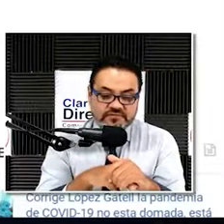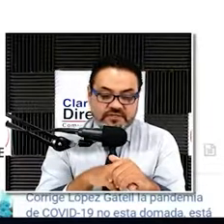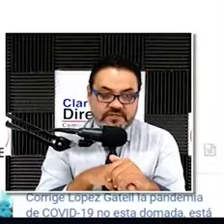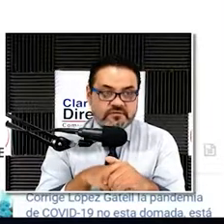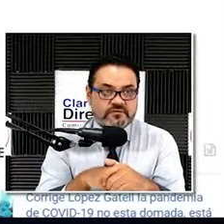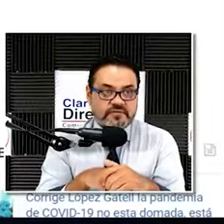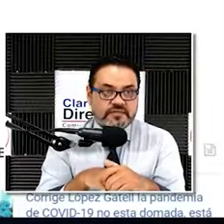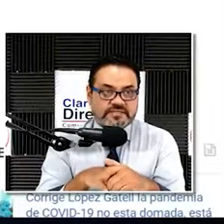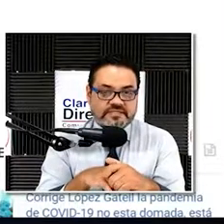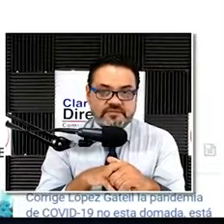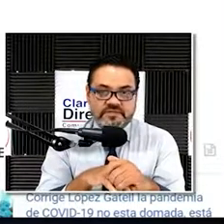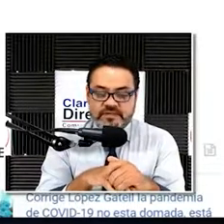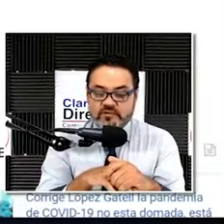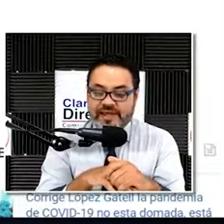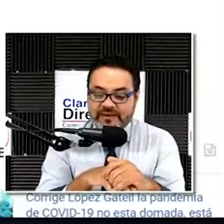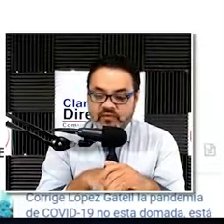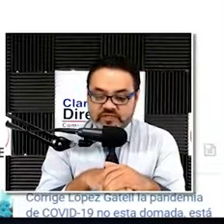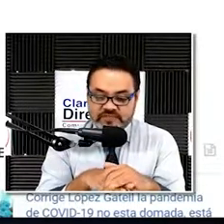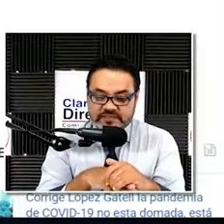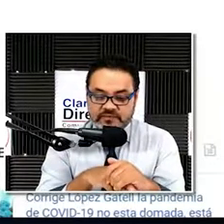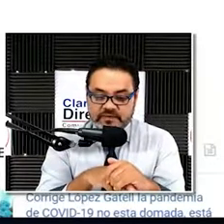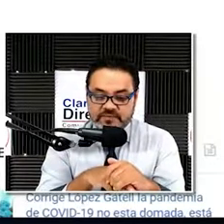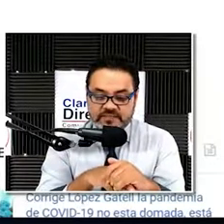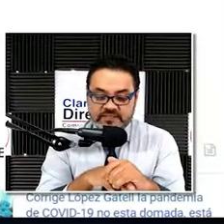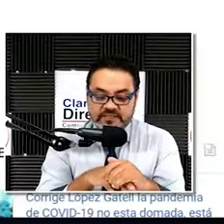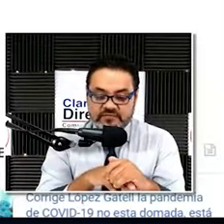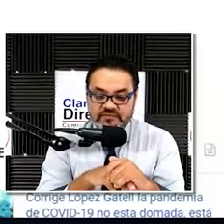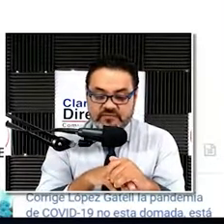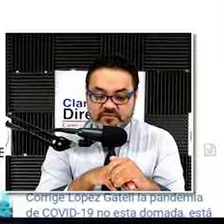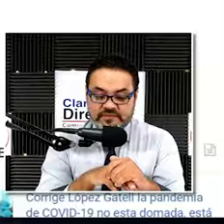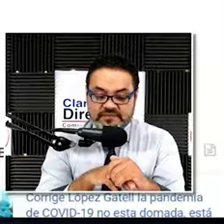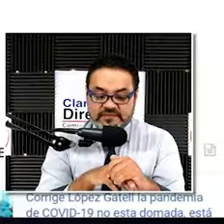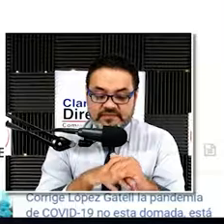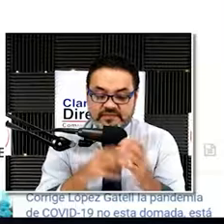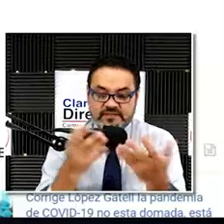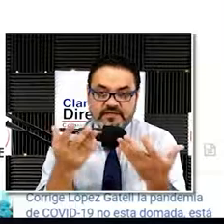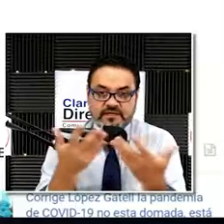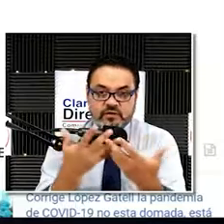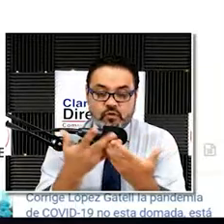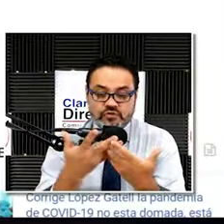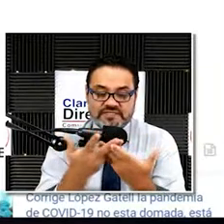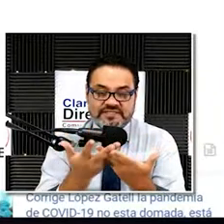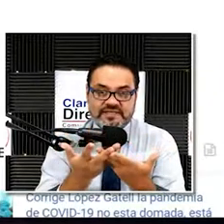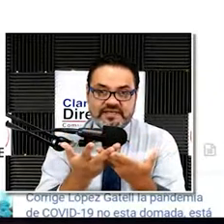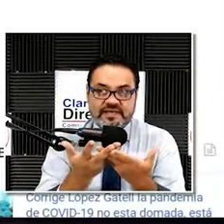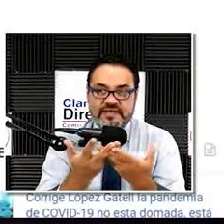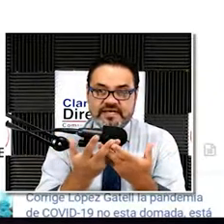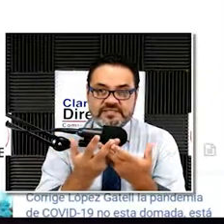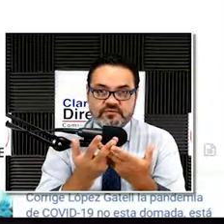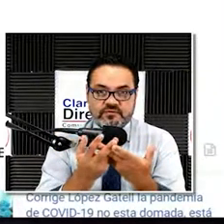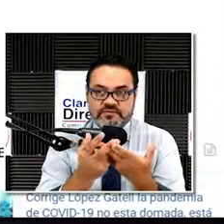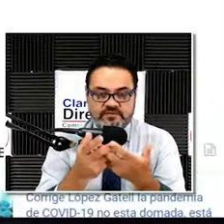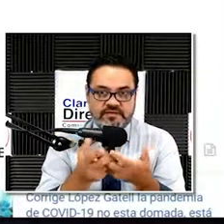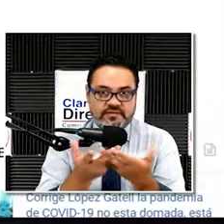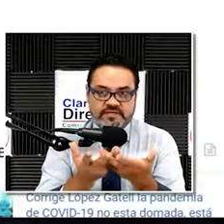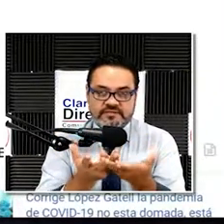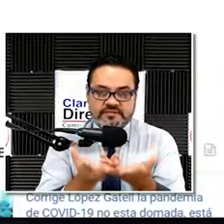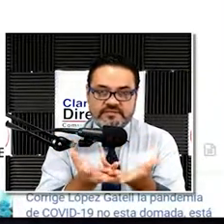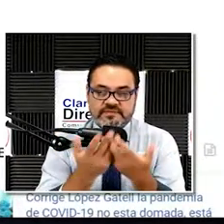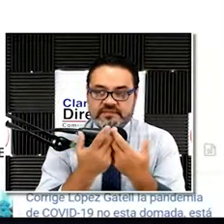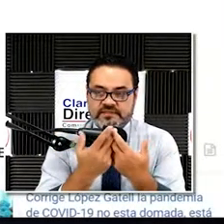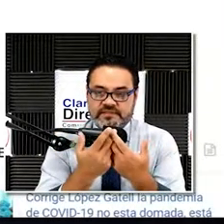México. La estación del metro, las estaciones del metro, algunas particularmente, que son unas que tienen cruces de líneas, se llaman